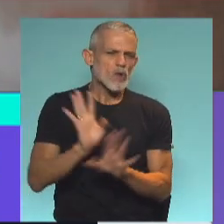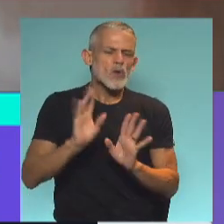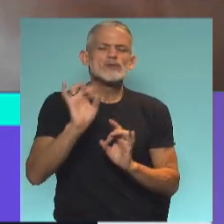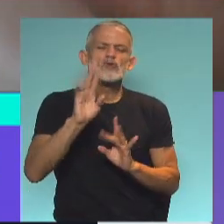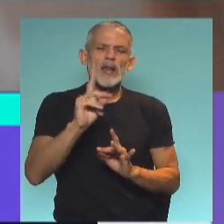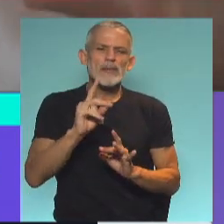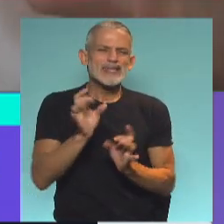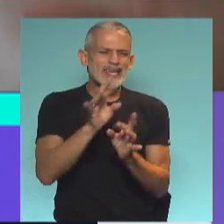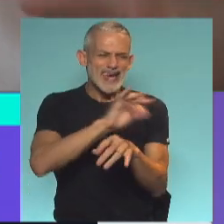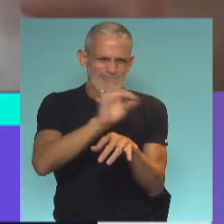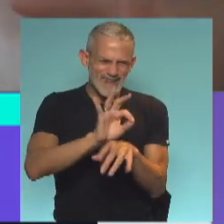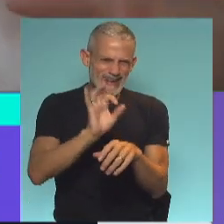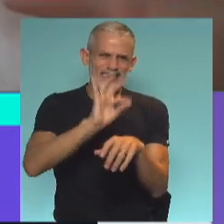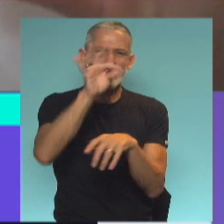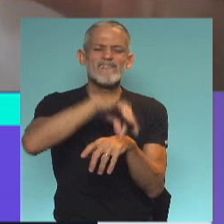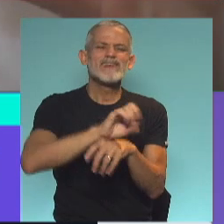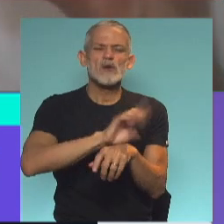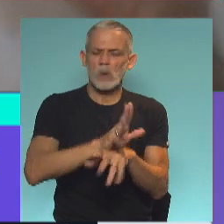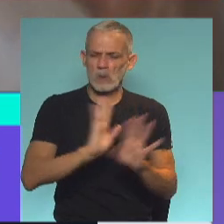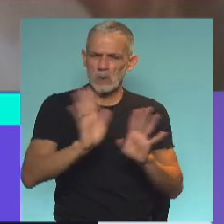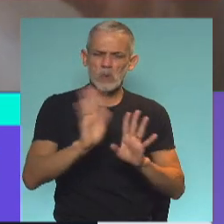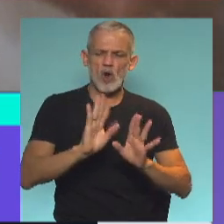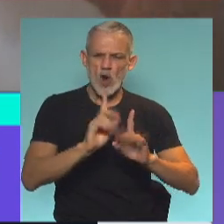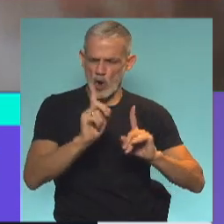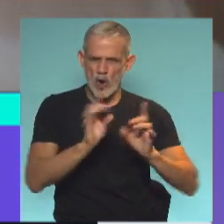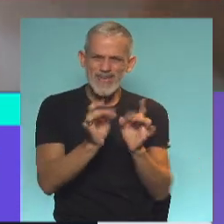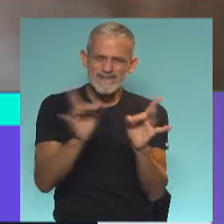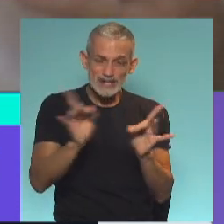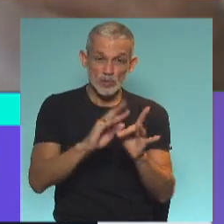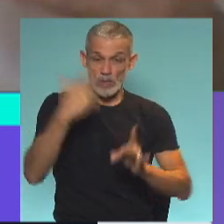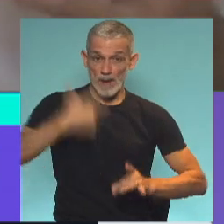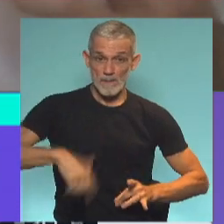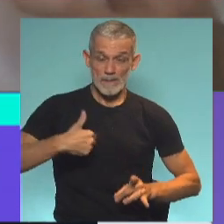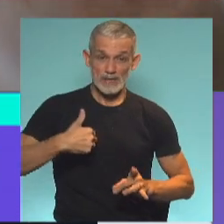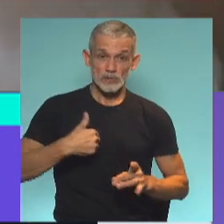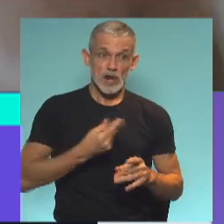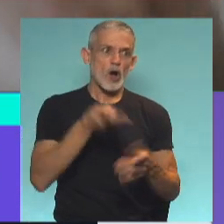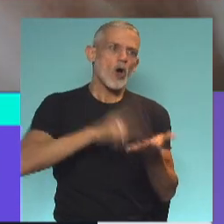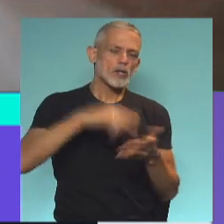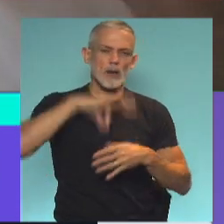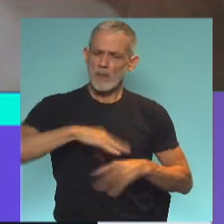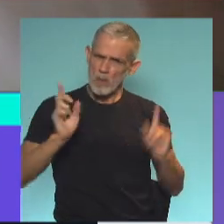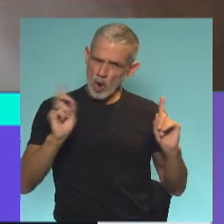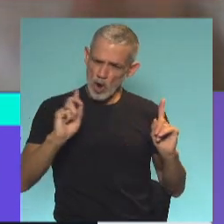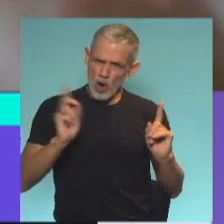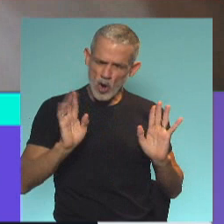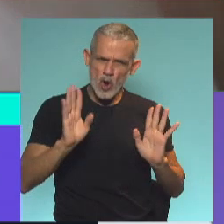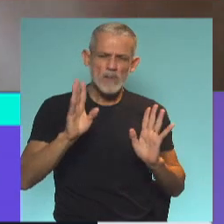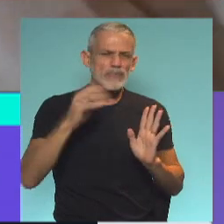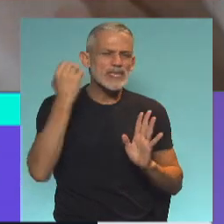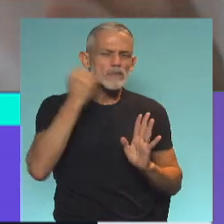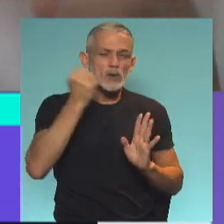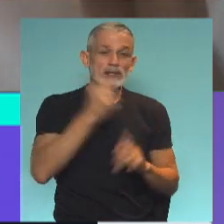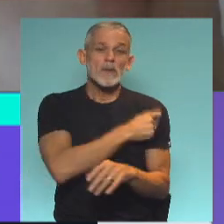de la infección, que eso es lo que menos nos preocupa de alguna manera, es que una persona se vuelva a infectar. Lo más importante, a lo que apuntan